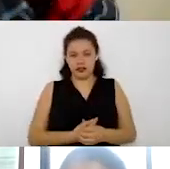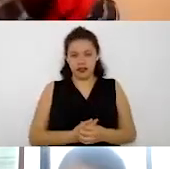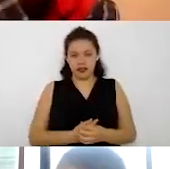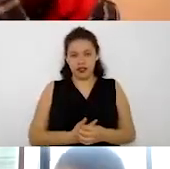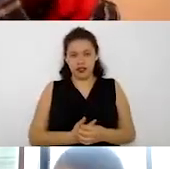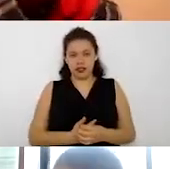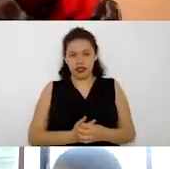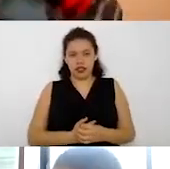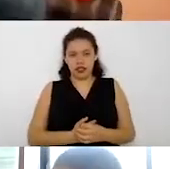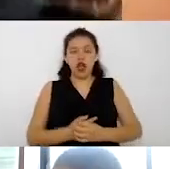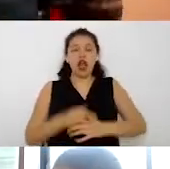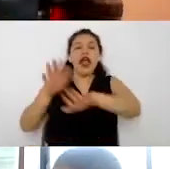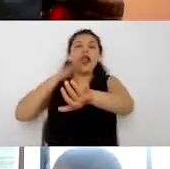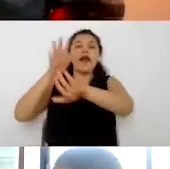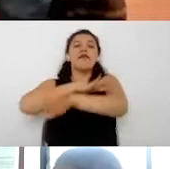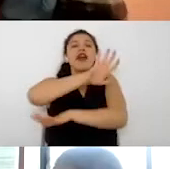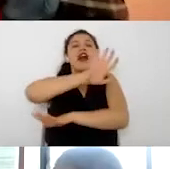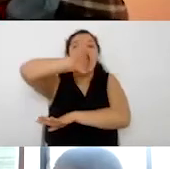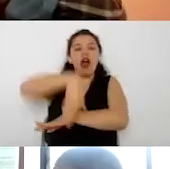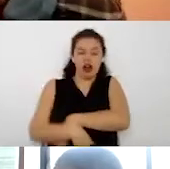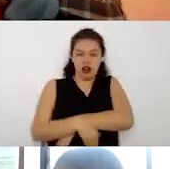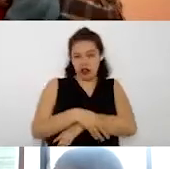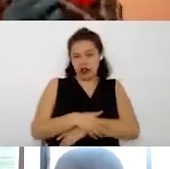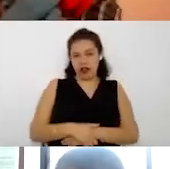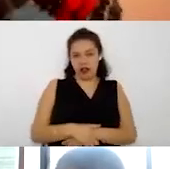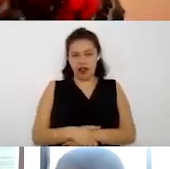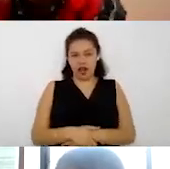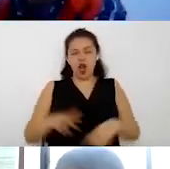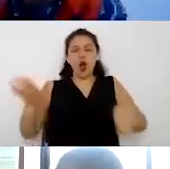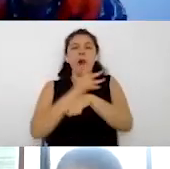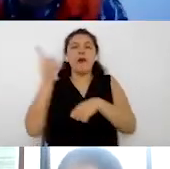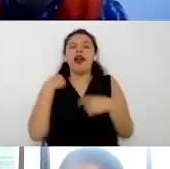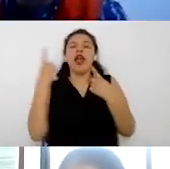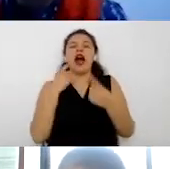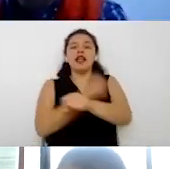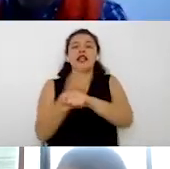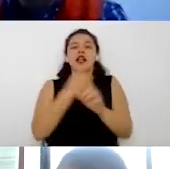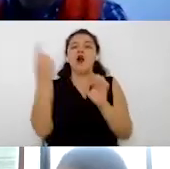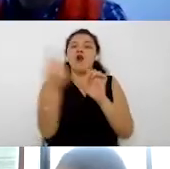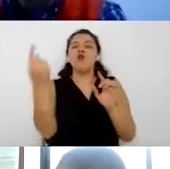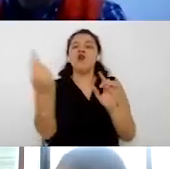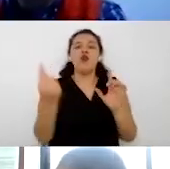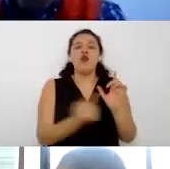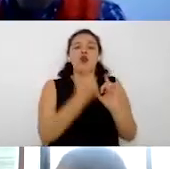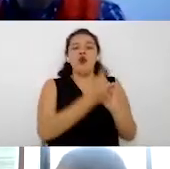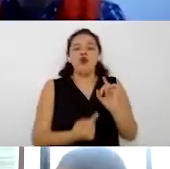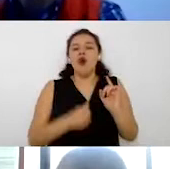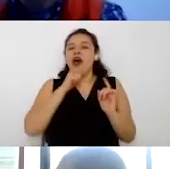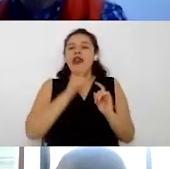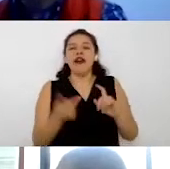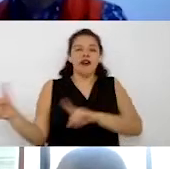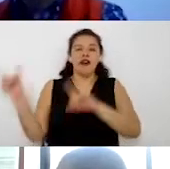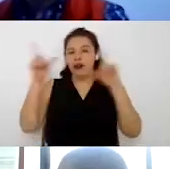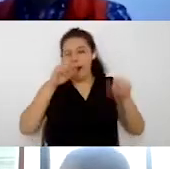una necrosis en todo el tejido. ¿Por qué? Porque ya no está circulando sangre. ¿Ok? Podemos agravar la